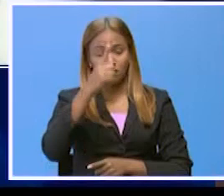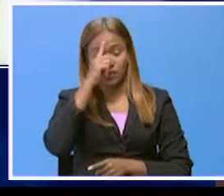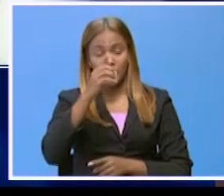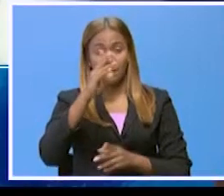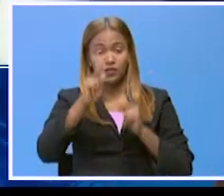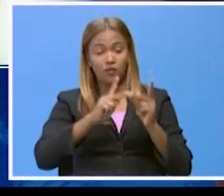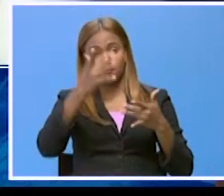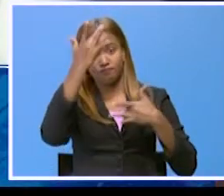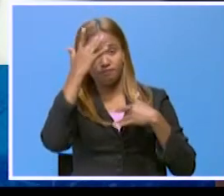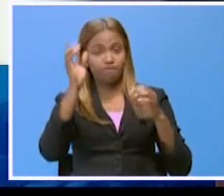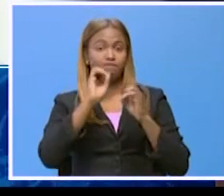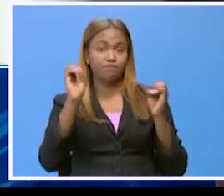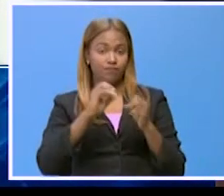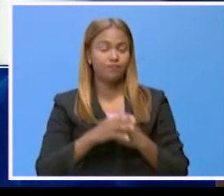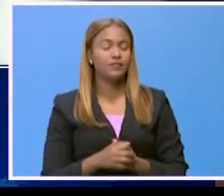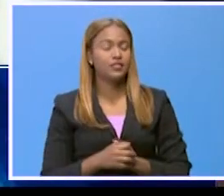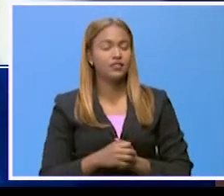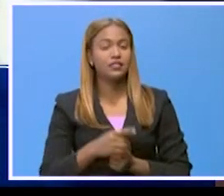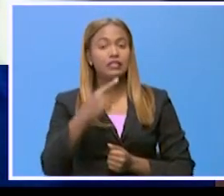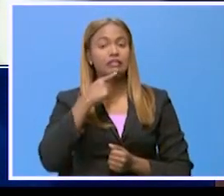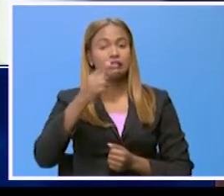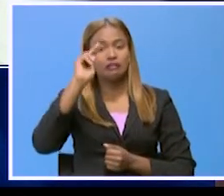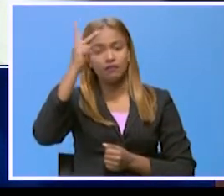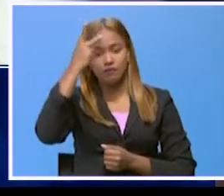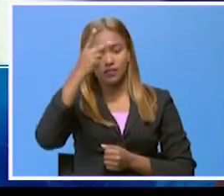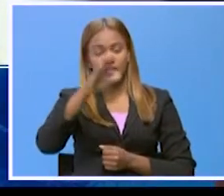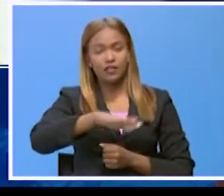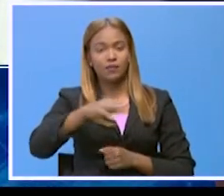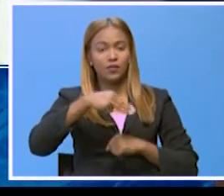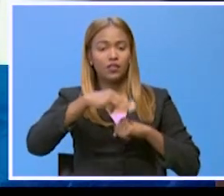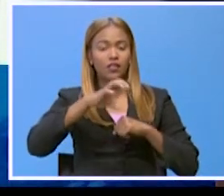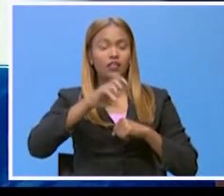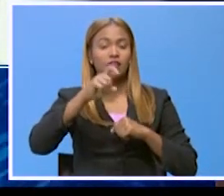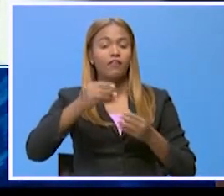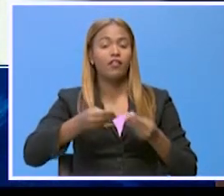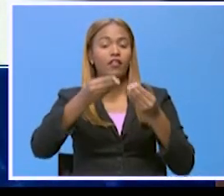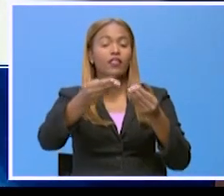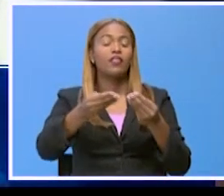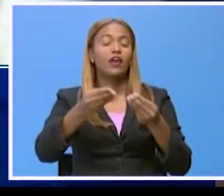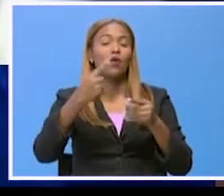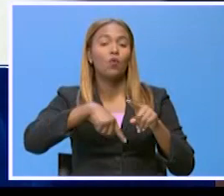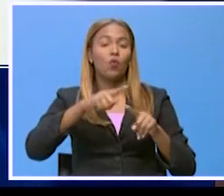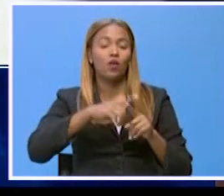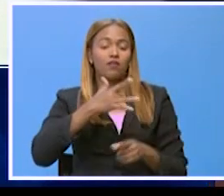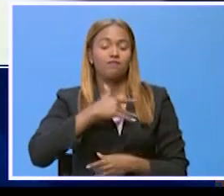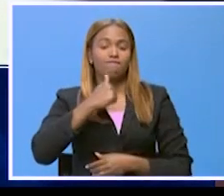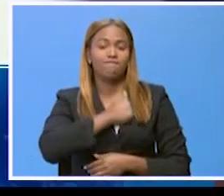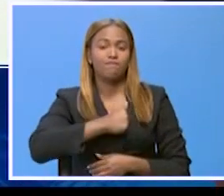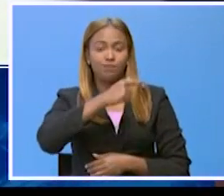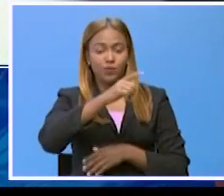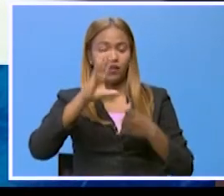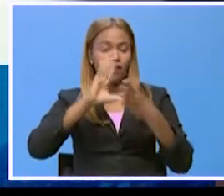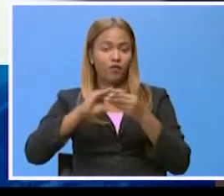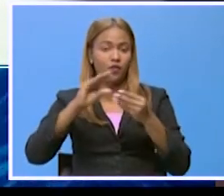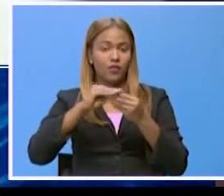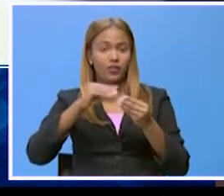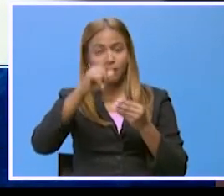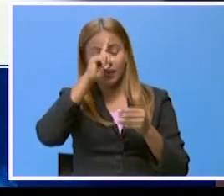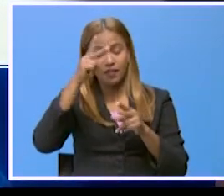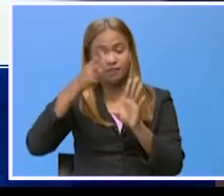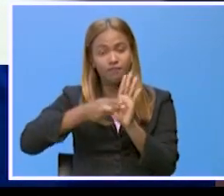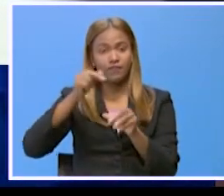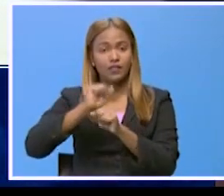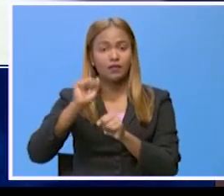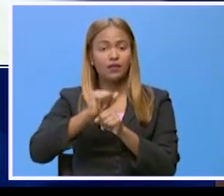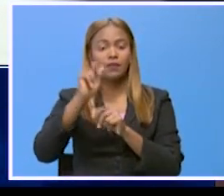raquel peña dijo que la cobradora de montecristi merece otra oportunidad tras disculparse por sus expresiones sobre los empleos